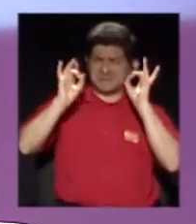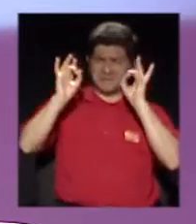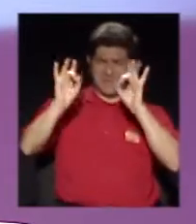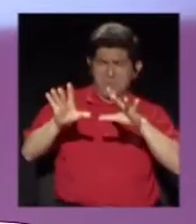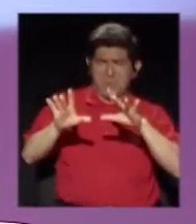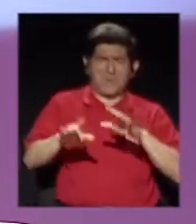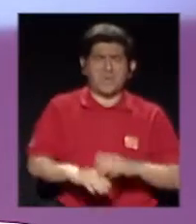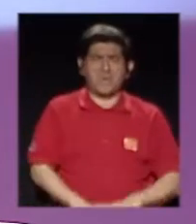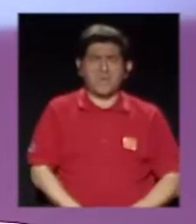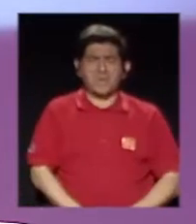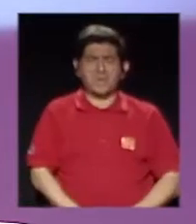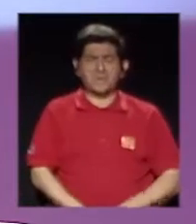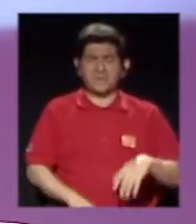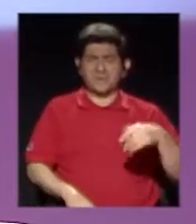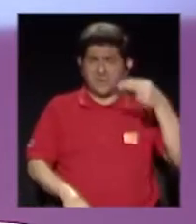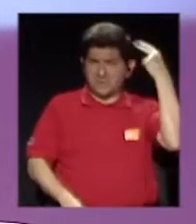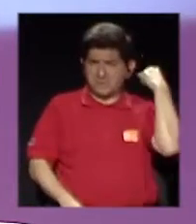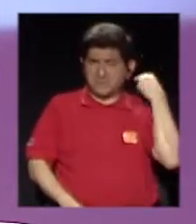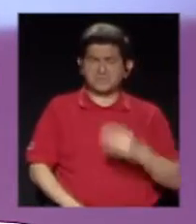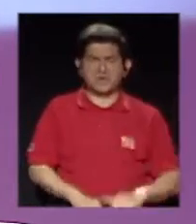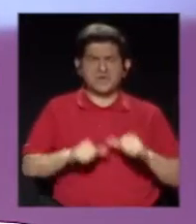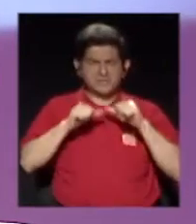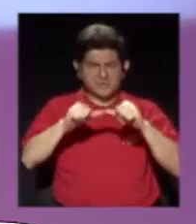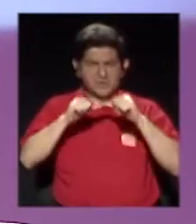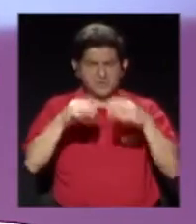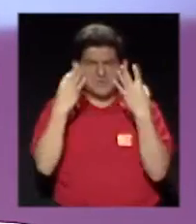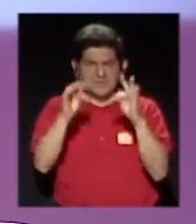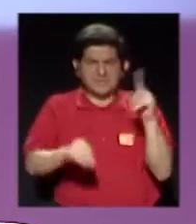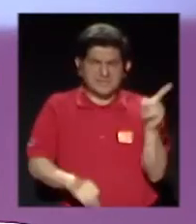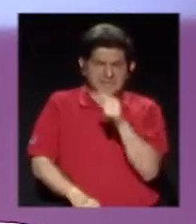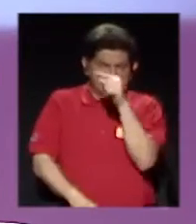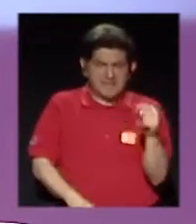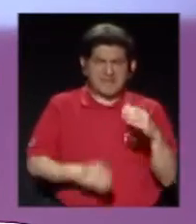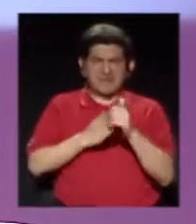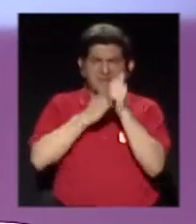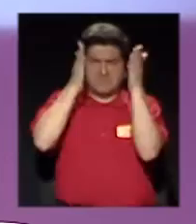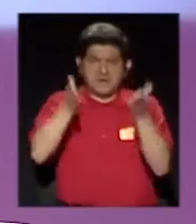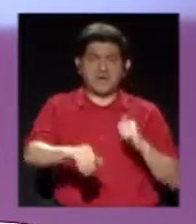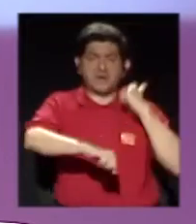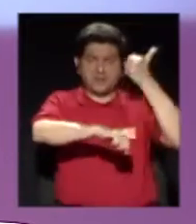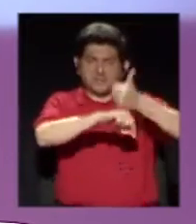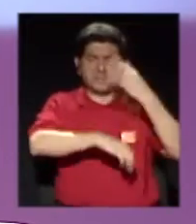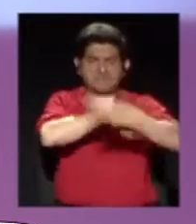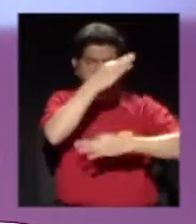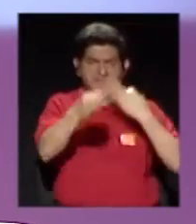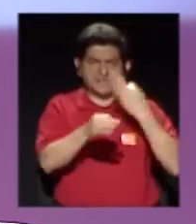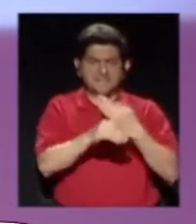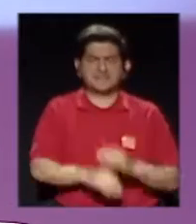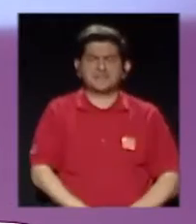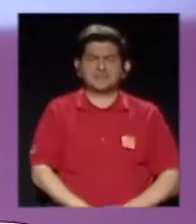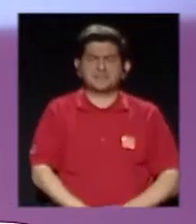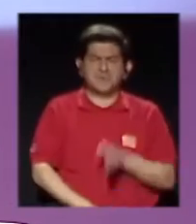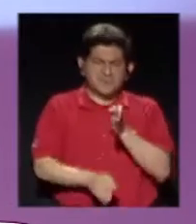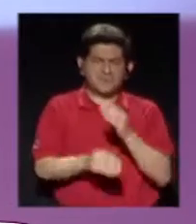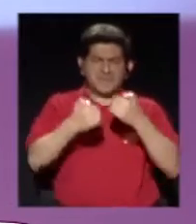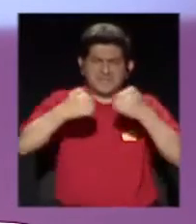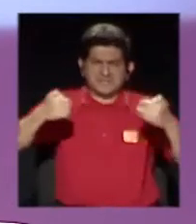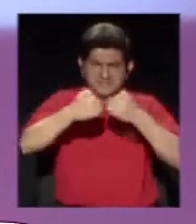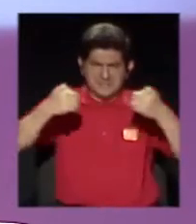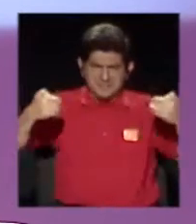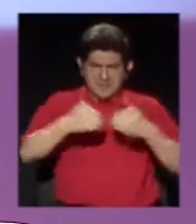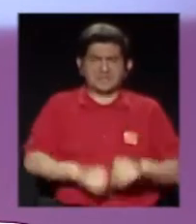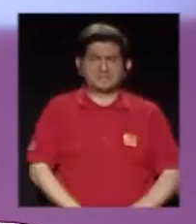ejerciendo su poder para eliminar progresivamente líderes o para instaurar un tipo de segregación y marginalización